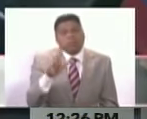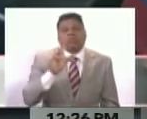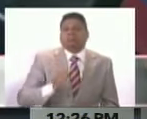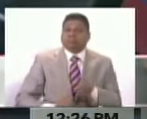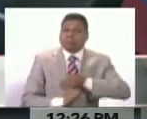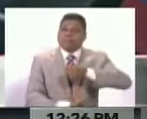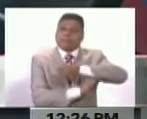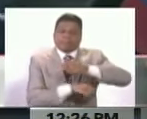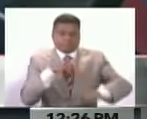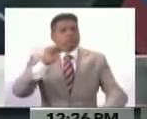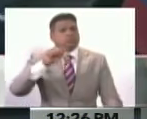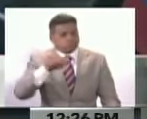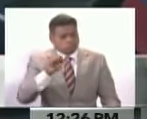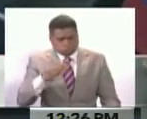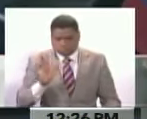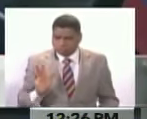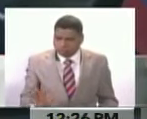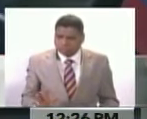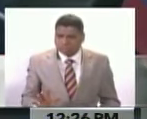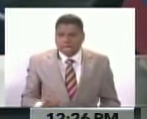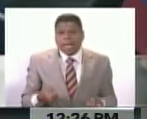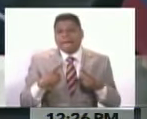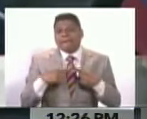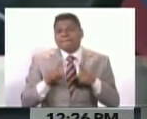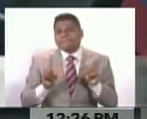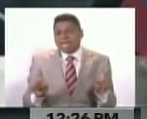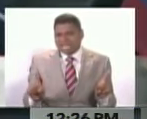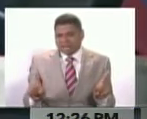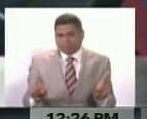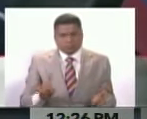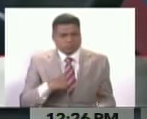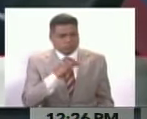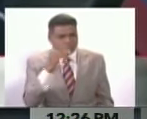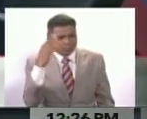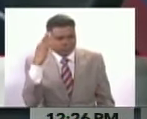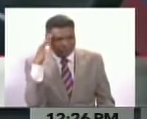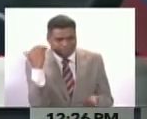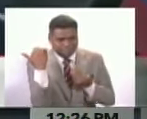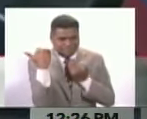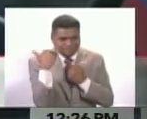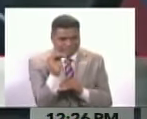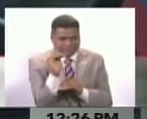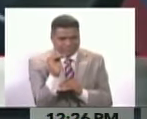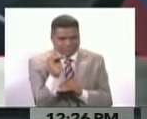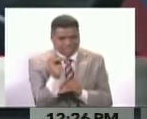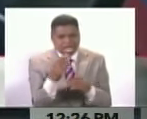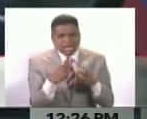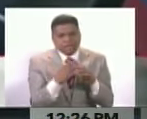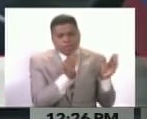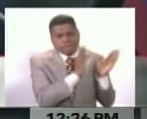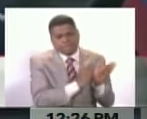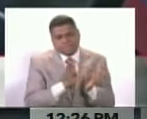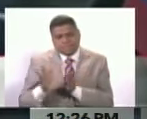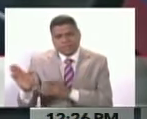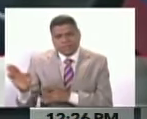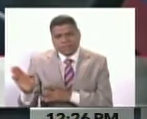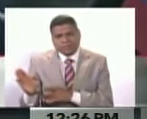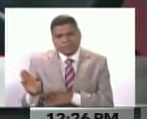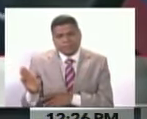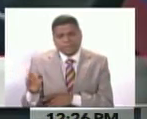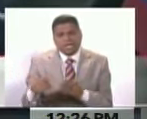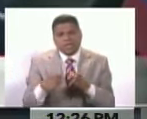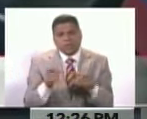supuesto, pero no se limitan a una definición de orden civil y político. Los derechos